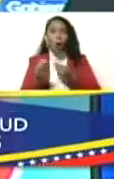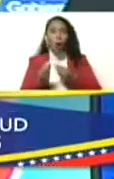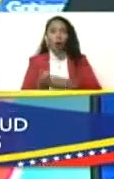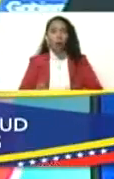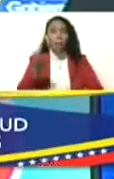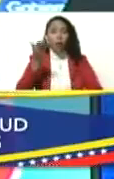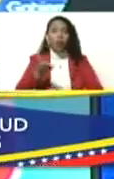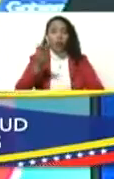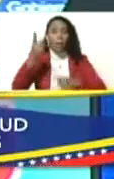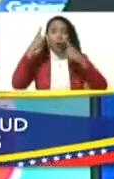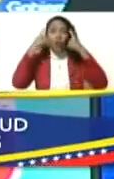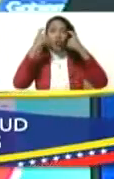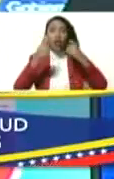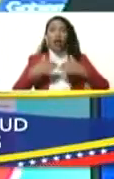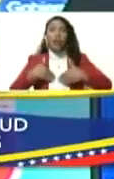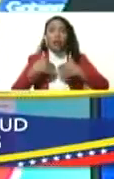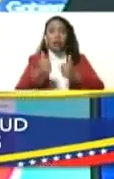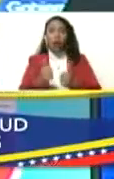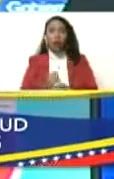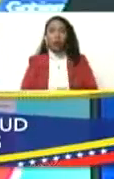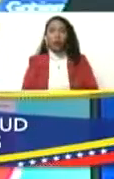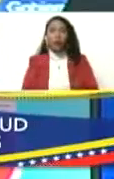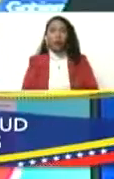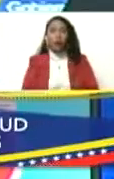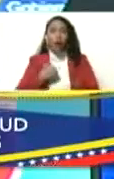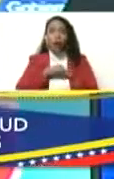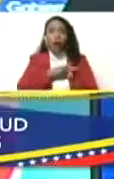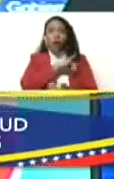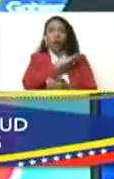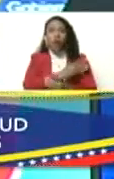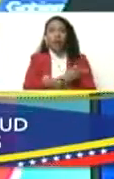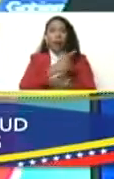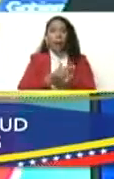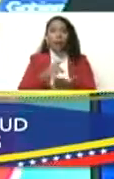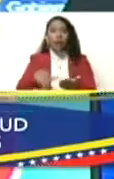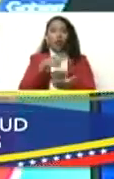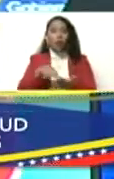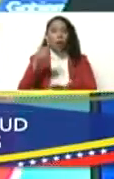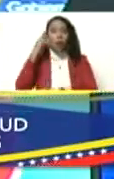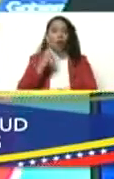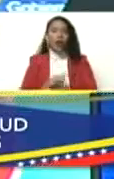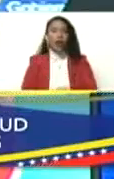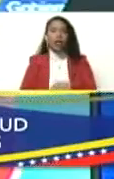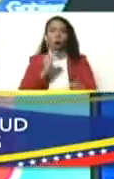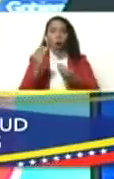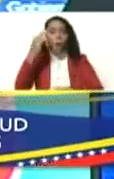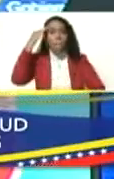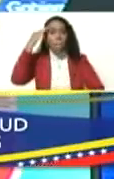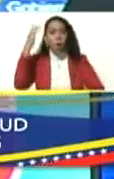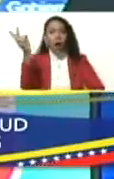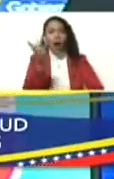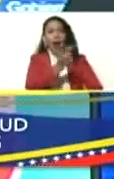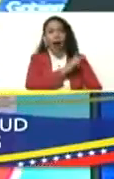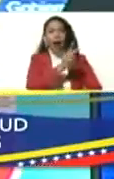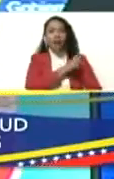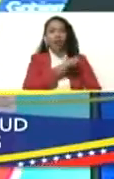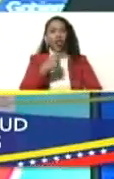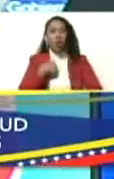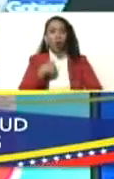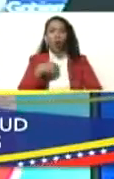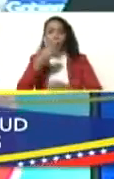importantes profesionales de la salud a nuestra Fuerza Armada Nacional Bolivariana, y como comandante en jefe les doy